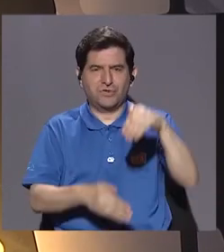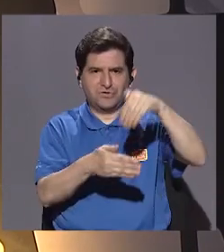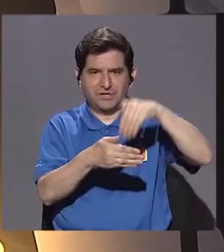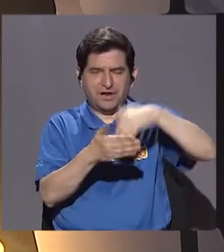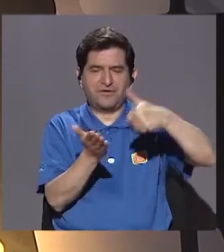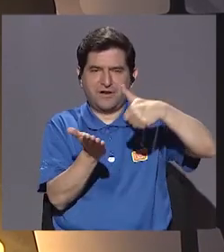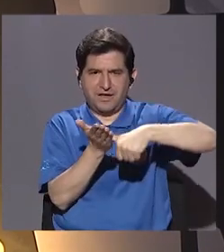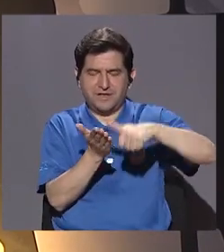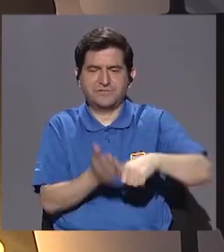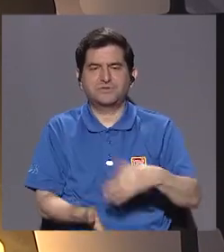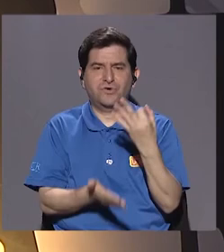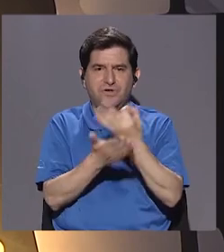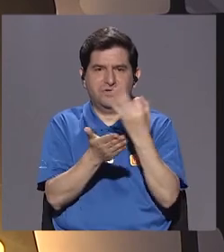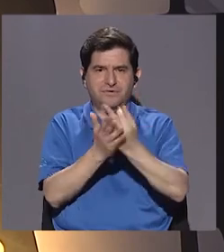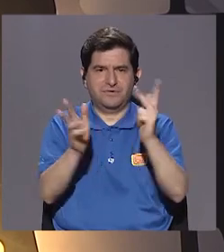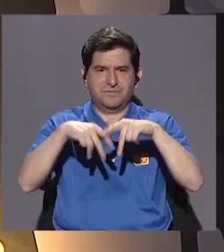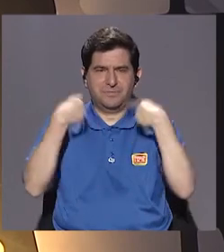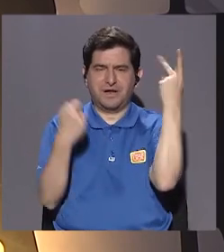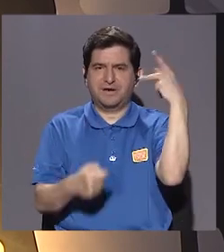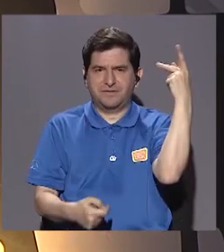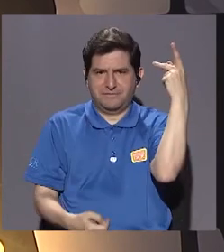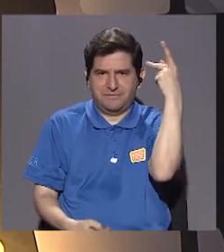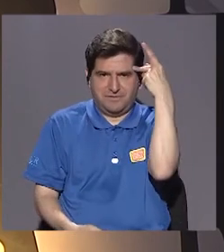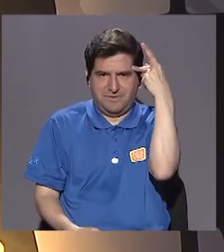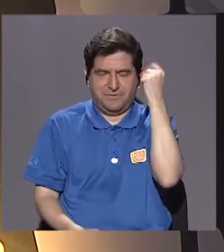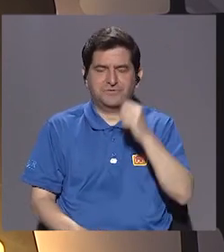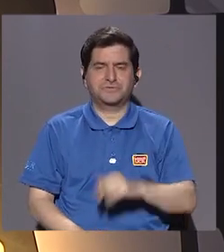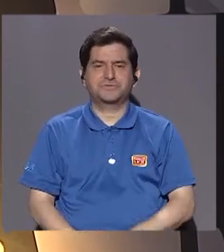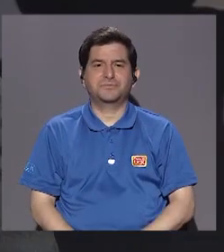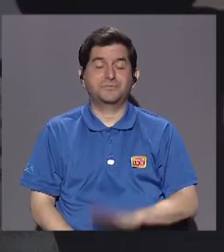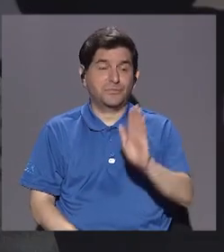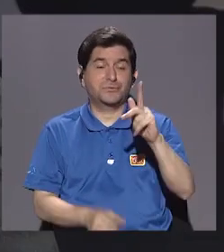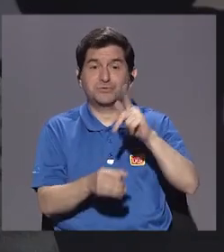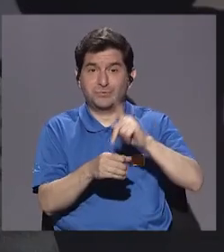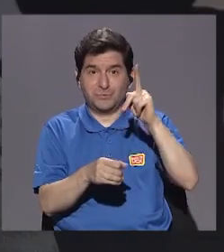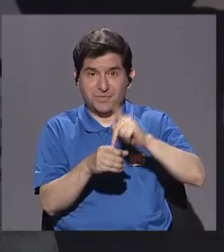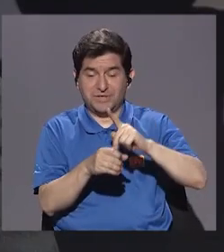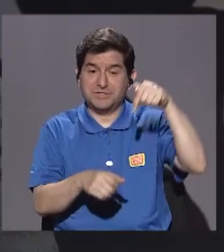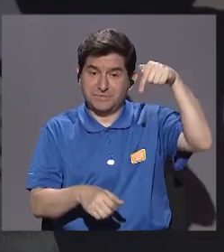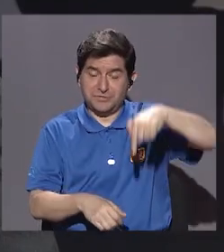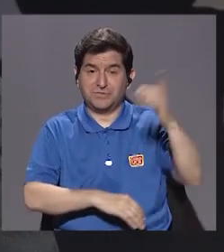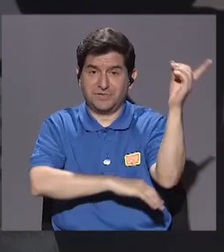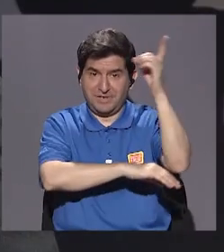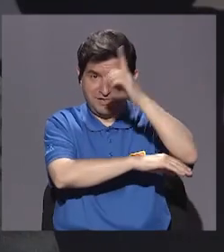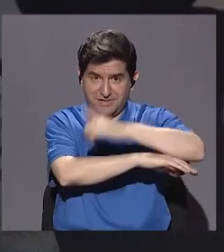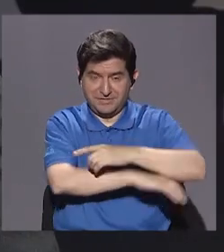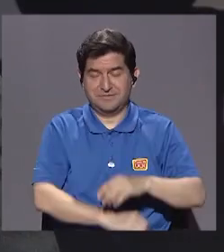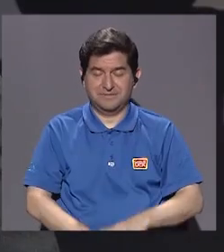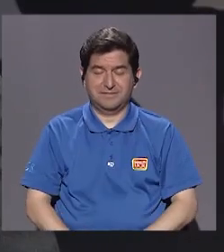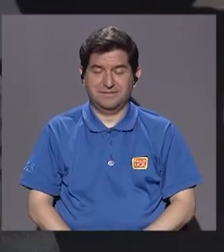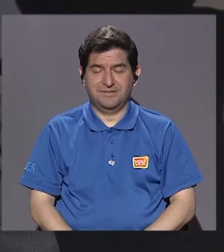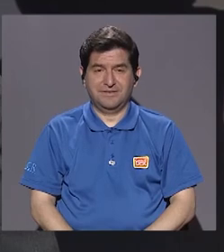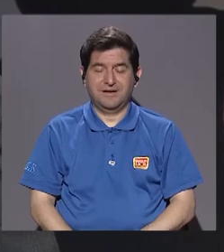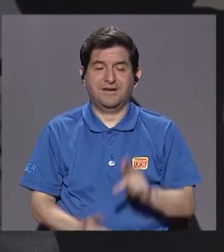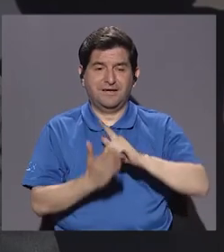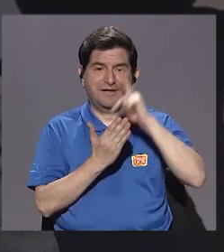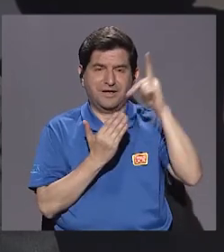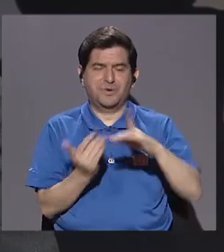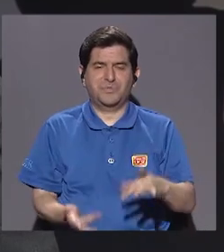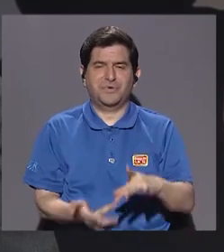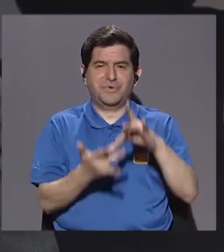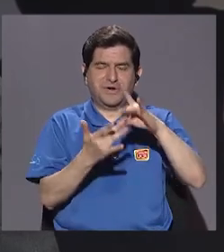electoral y de financiamiento de partidos políticos su participación hoy aquí en este programa